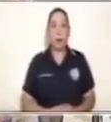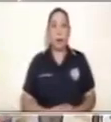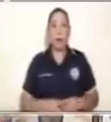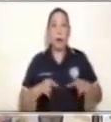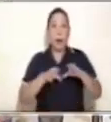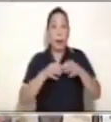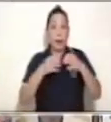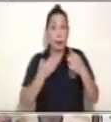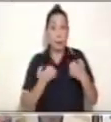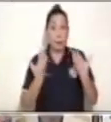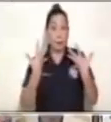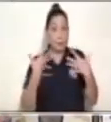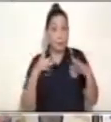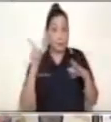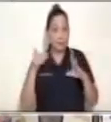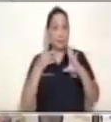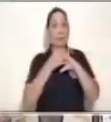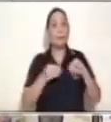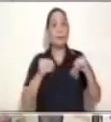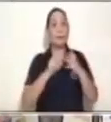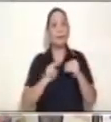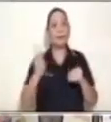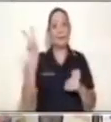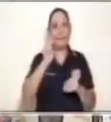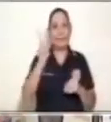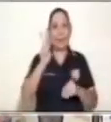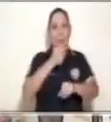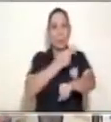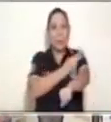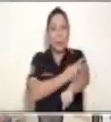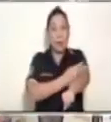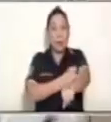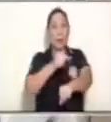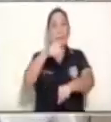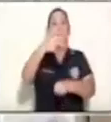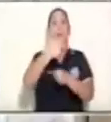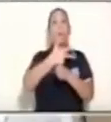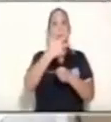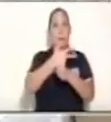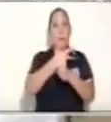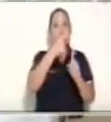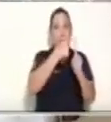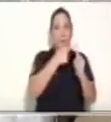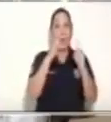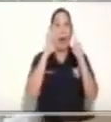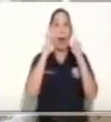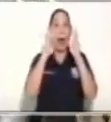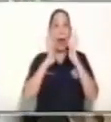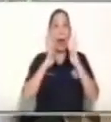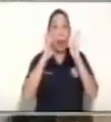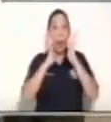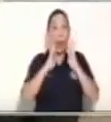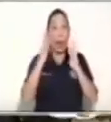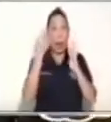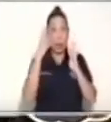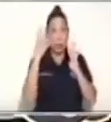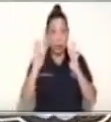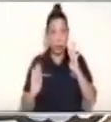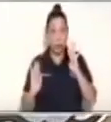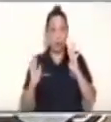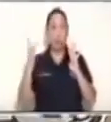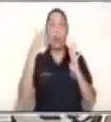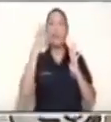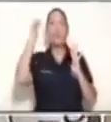conté 2 leyendas que a mí me contaron, que son La Llorona y el sombrerón, pero